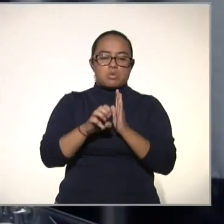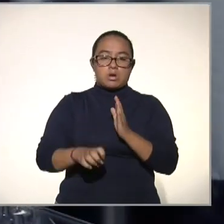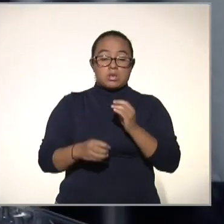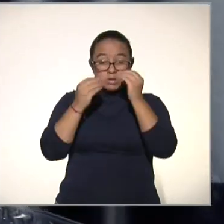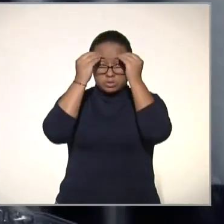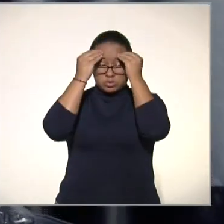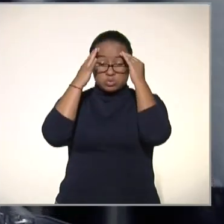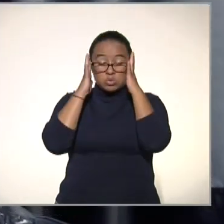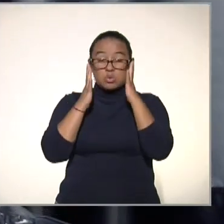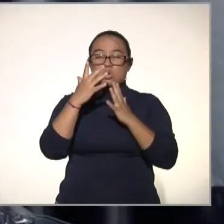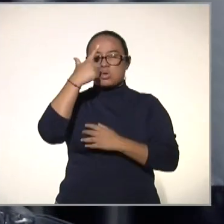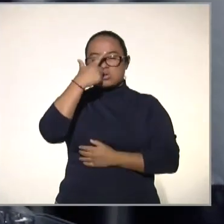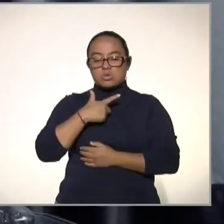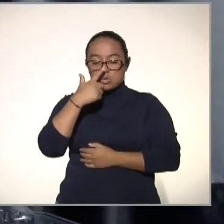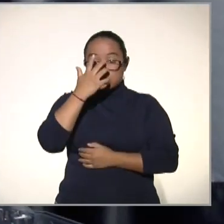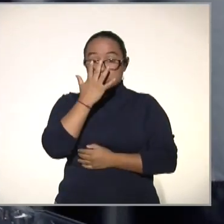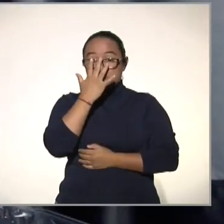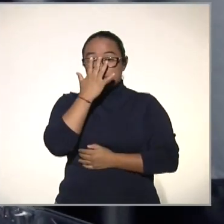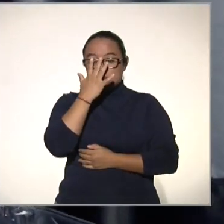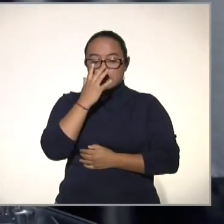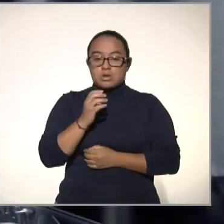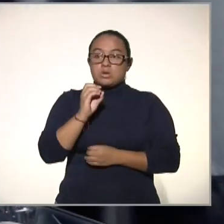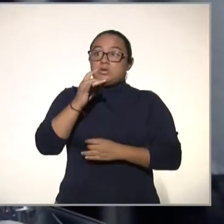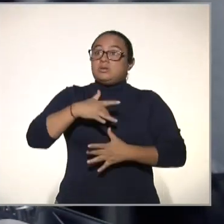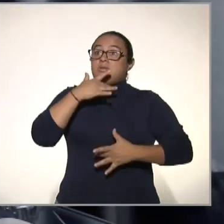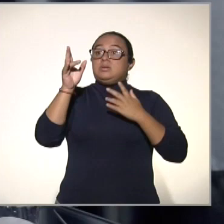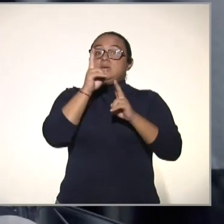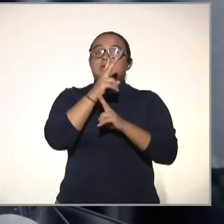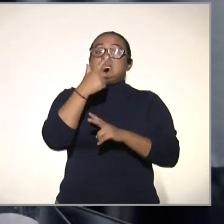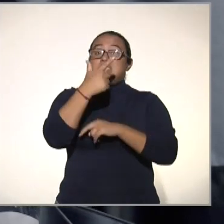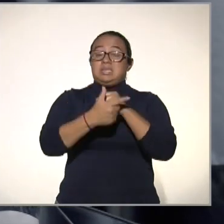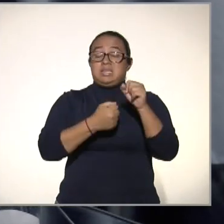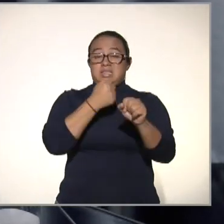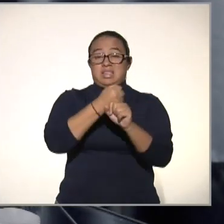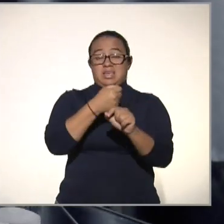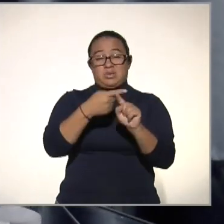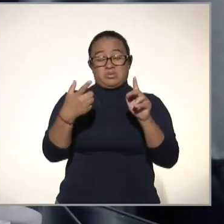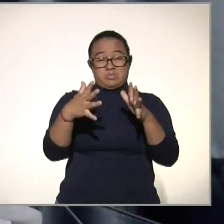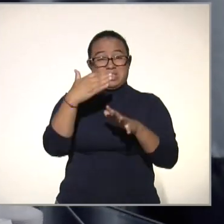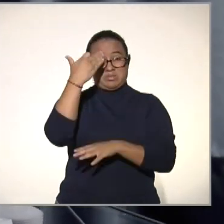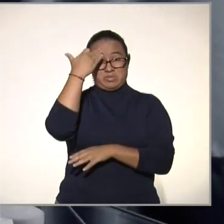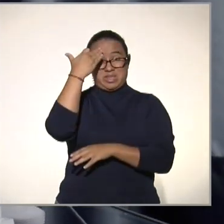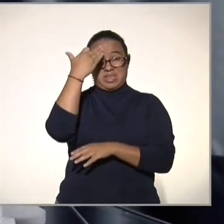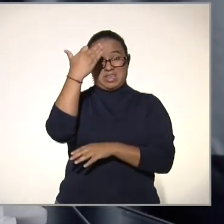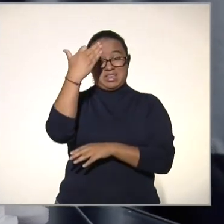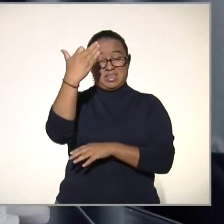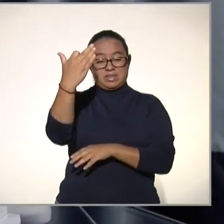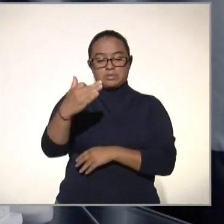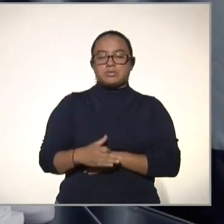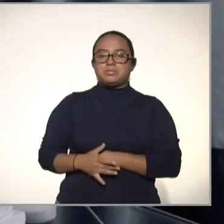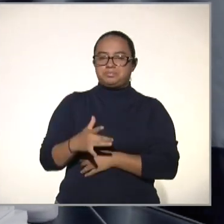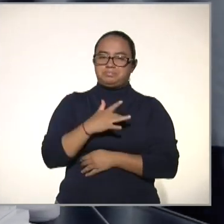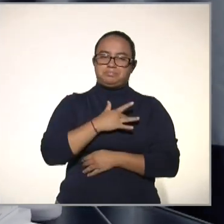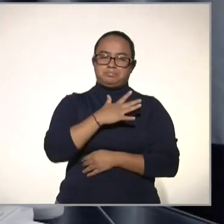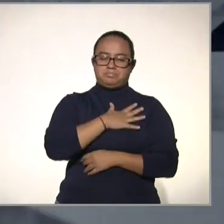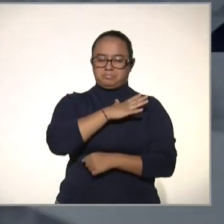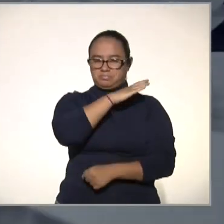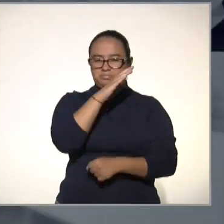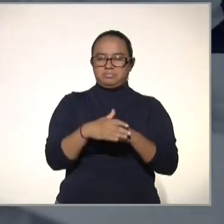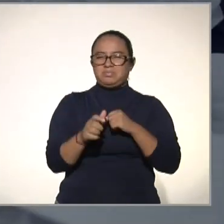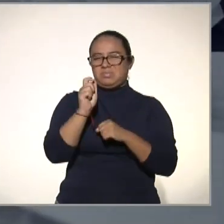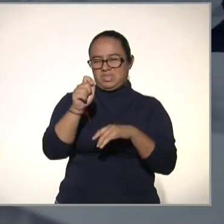sudores nocturnos y sofocos, es de 7 años y medio. La menopausia, o mejor dicho, el